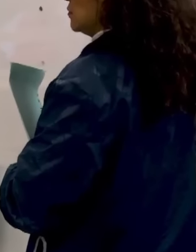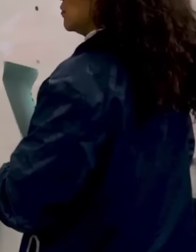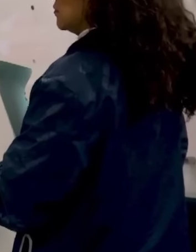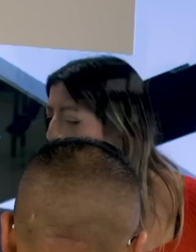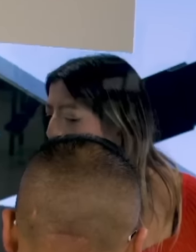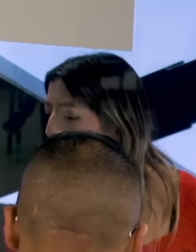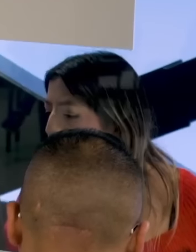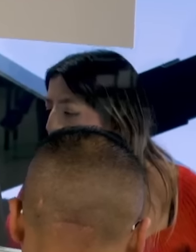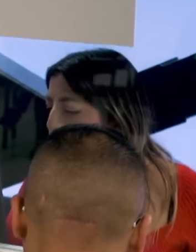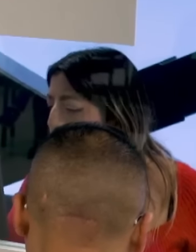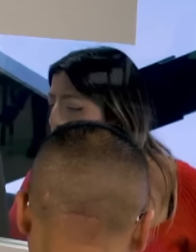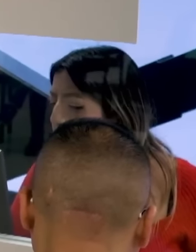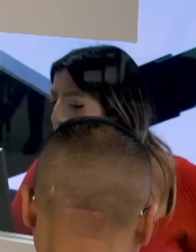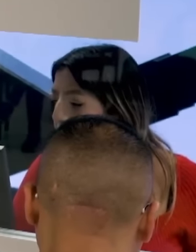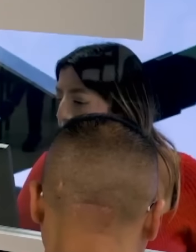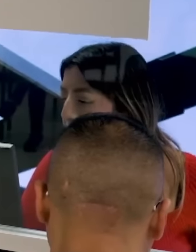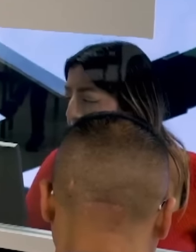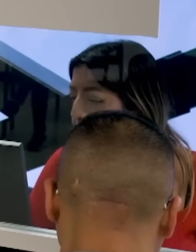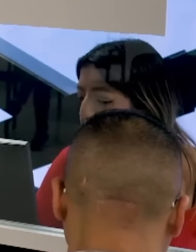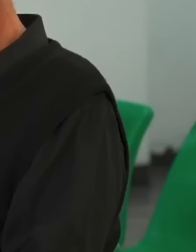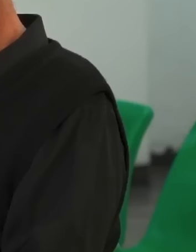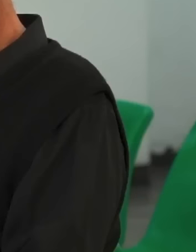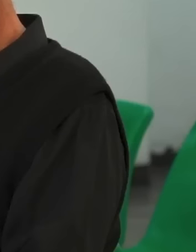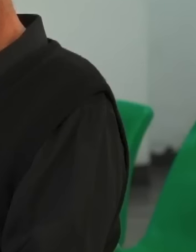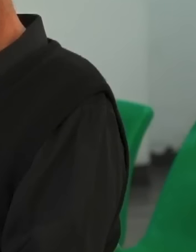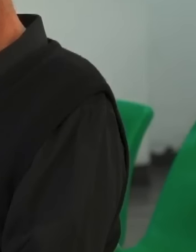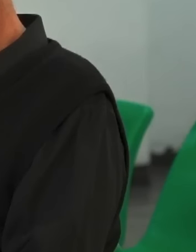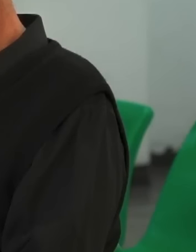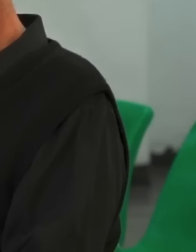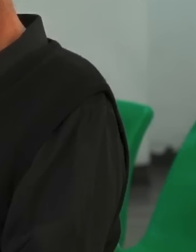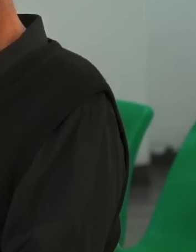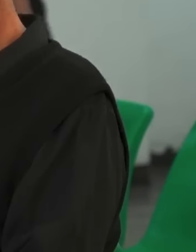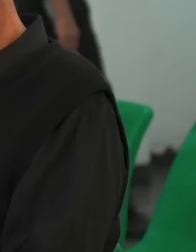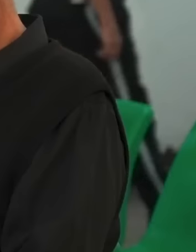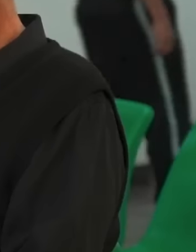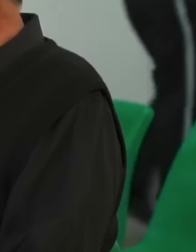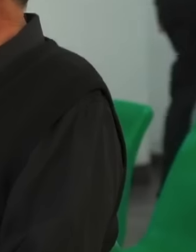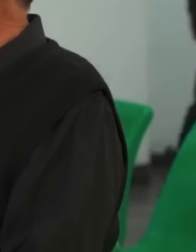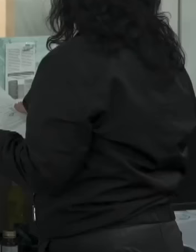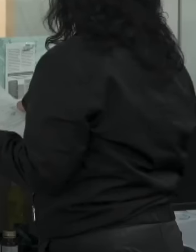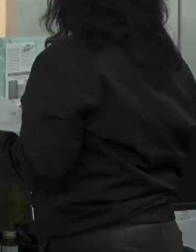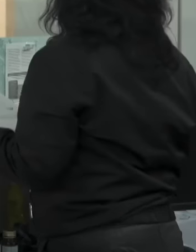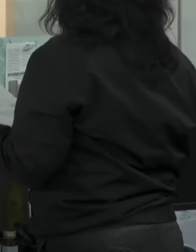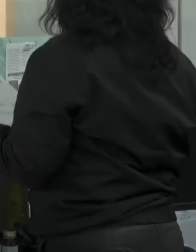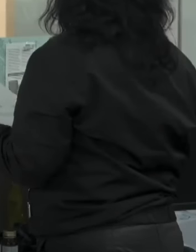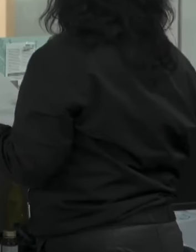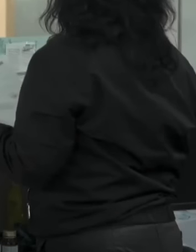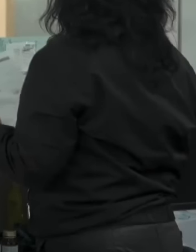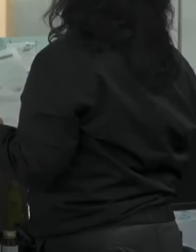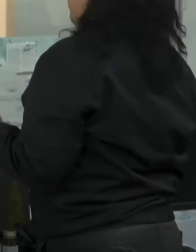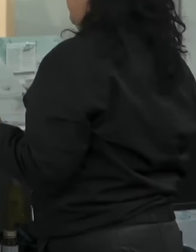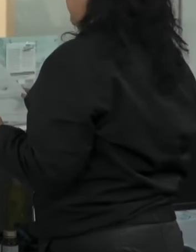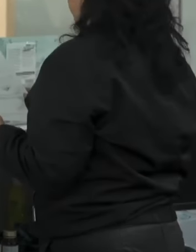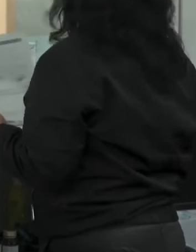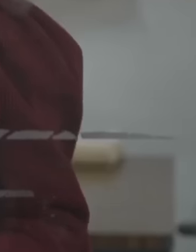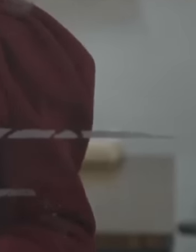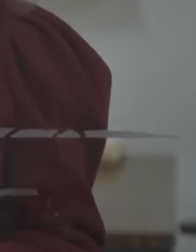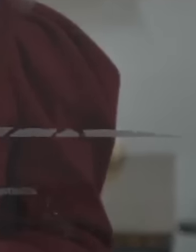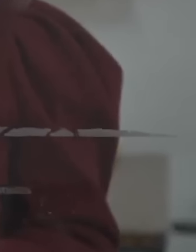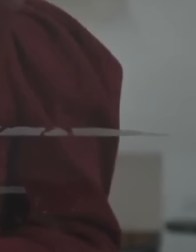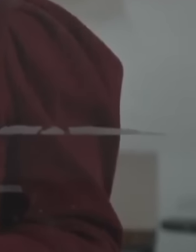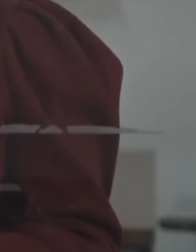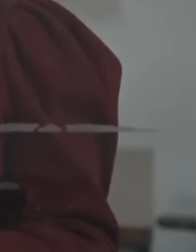ventanillas únicas se hará el cálculo de tu complemento de pensión y se gestionará tu pago. Además, si dejaste de trabajar hace más de 10 años y no